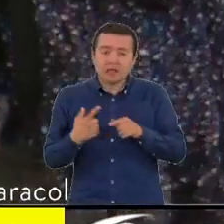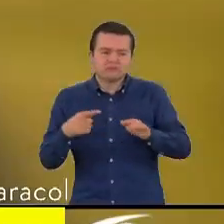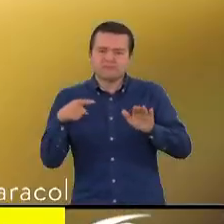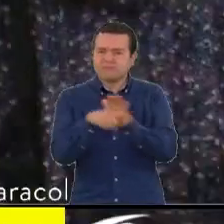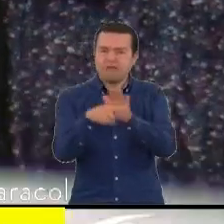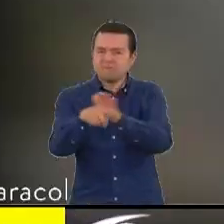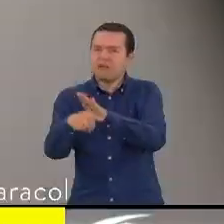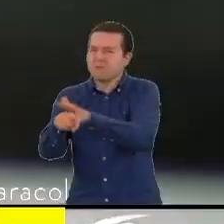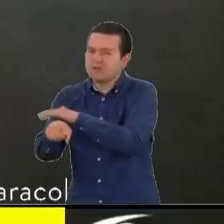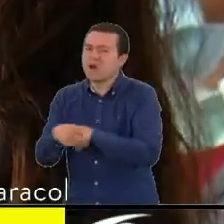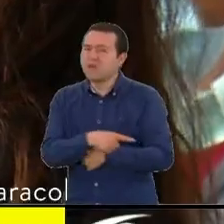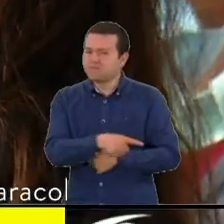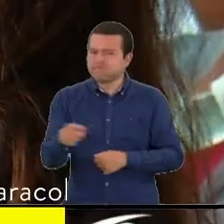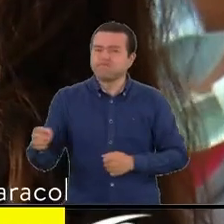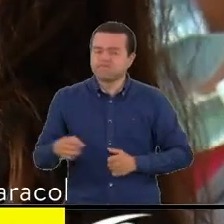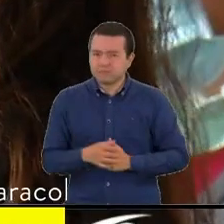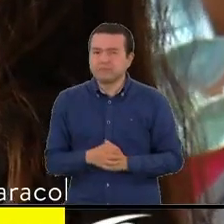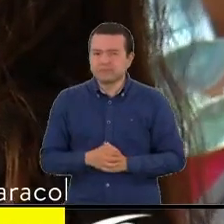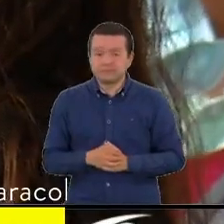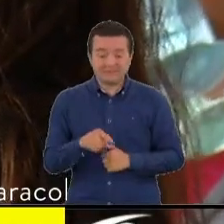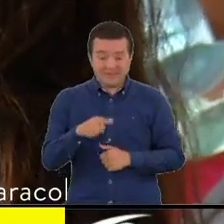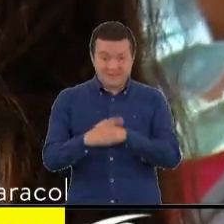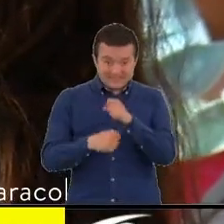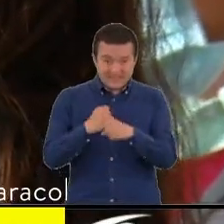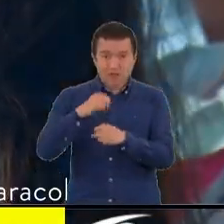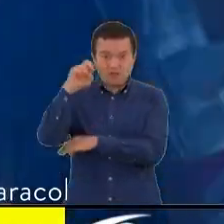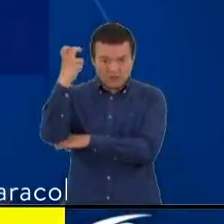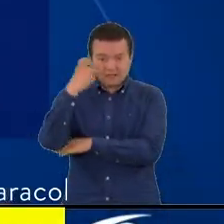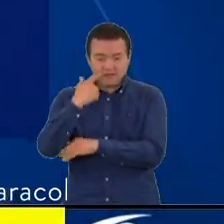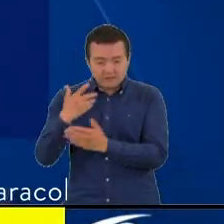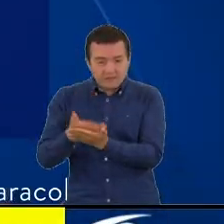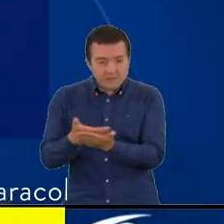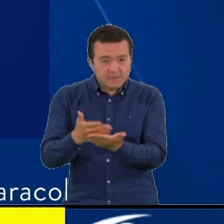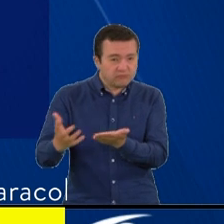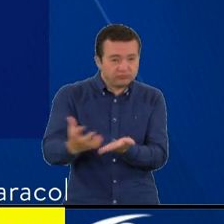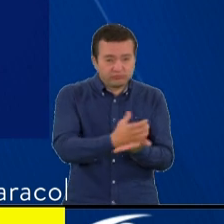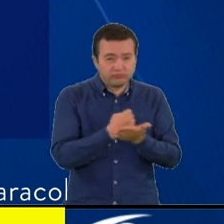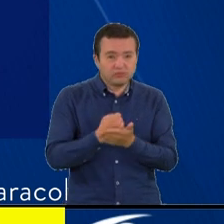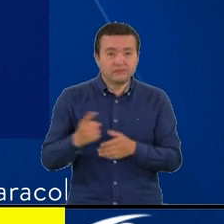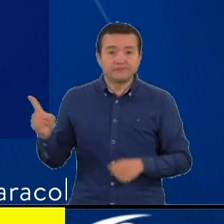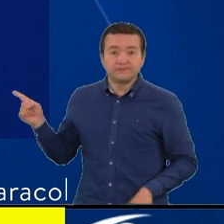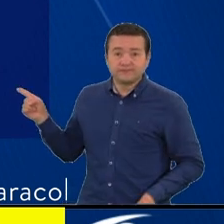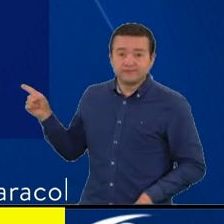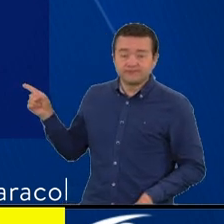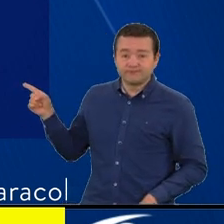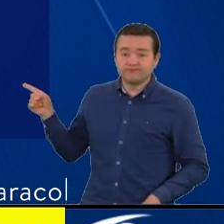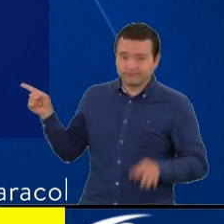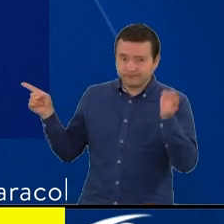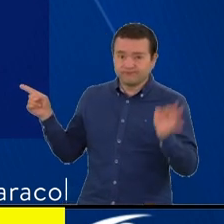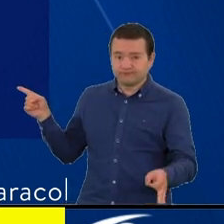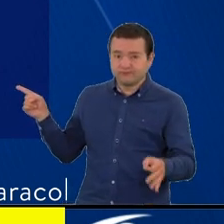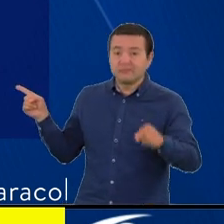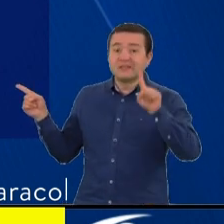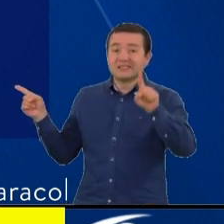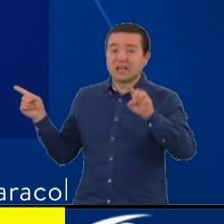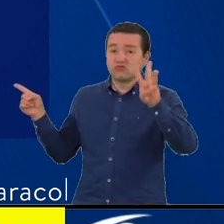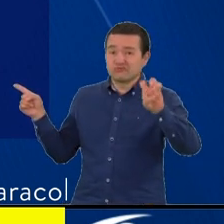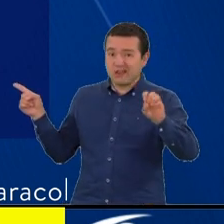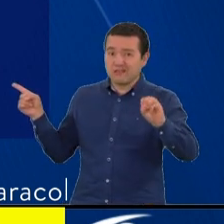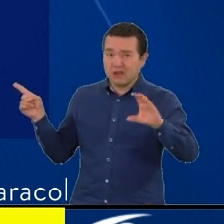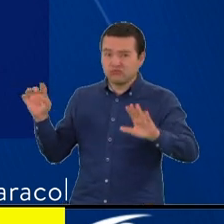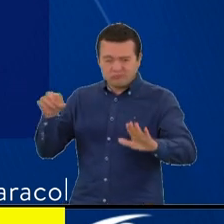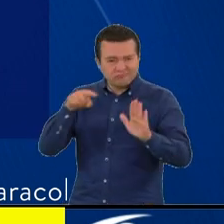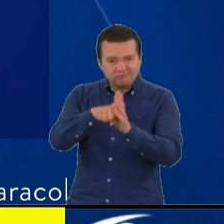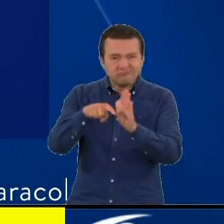año, según el reporte de la Fiscalía General de la Nación, se han presentado al menos 180 casos de feminicidio. Sin embargo, esta